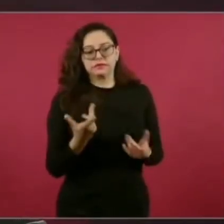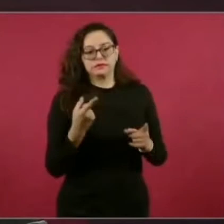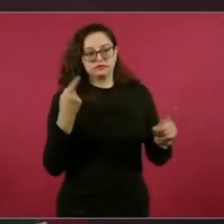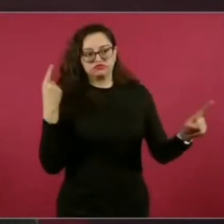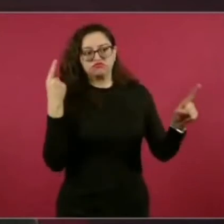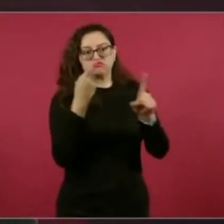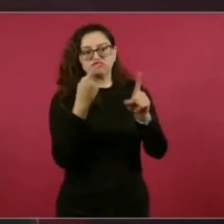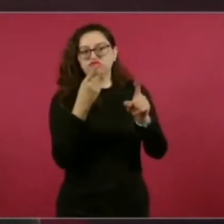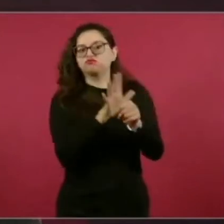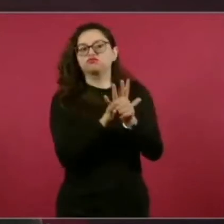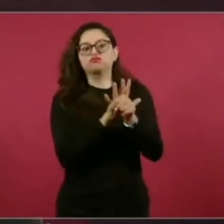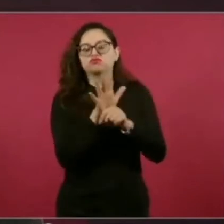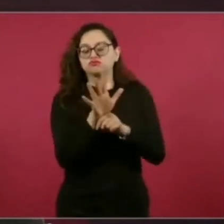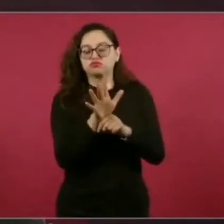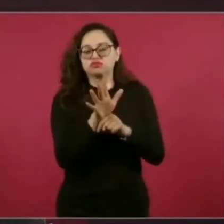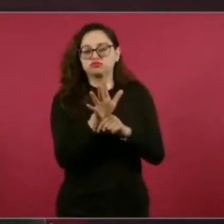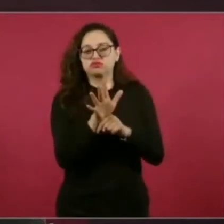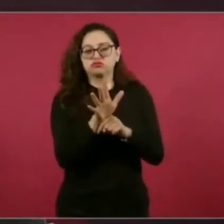misión,